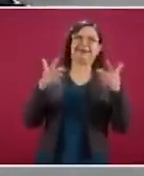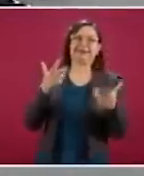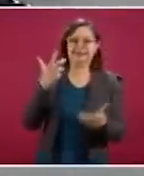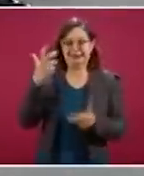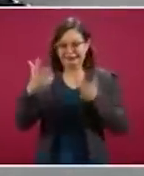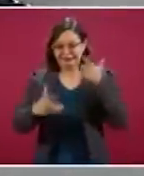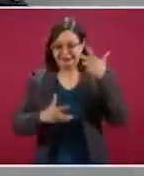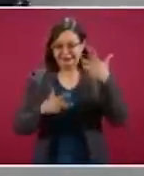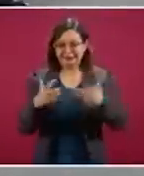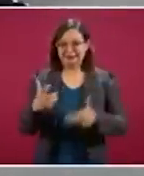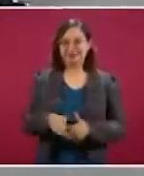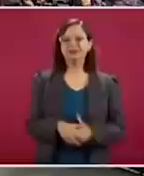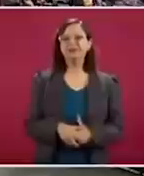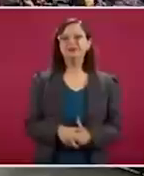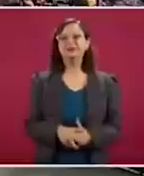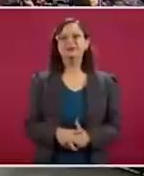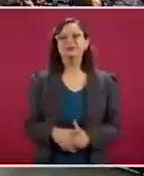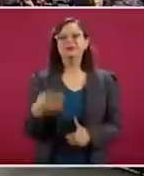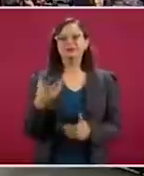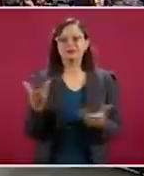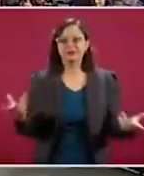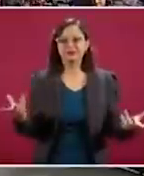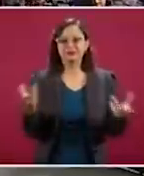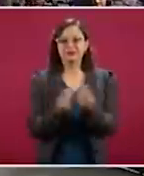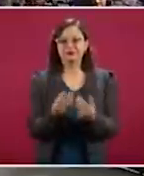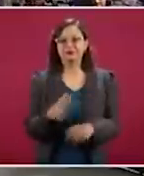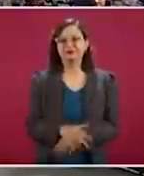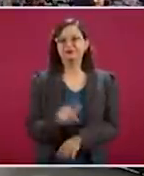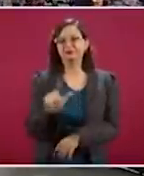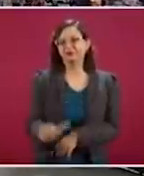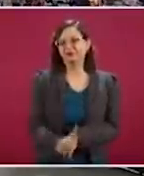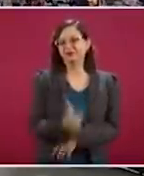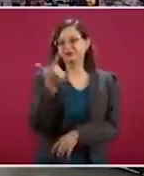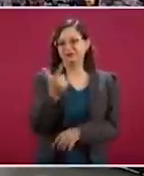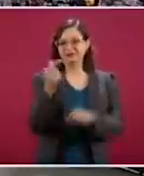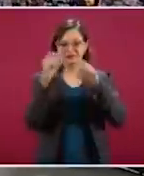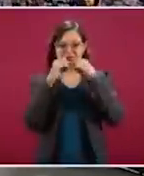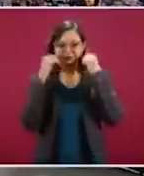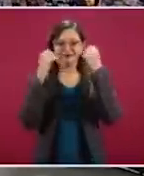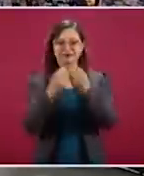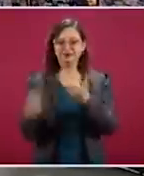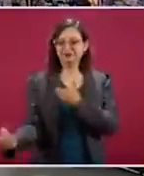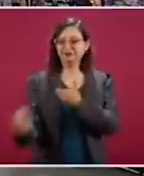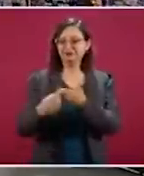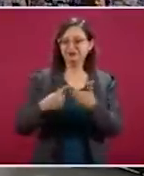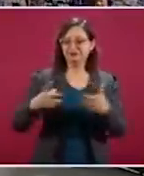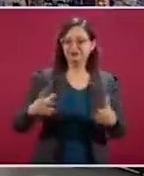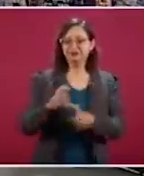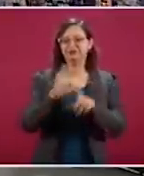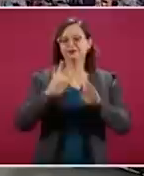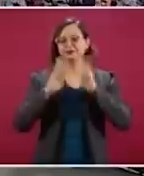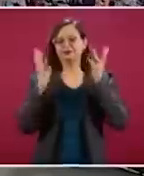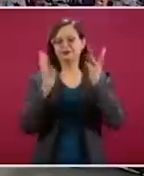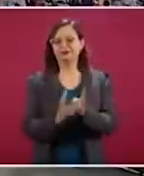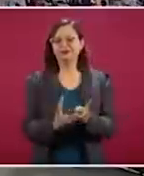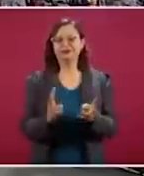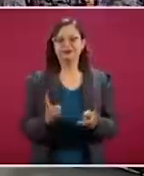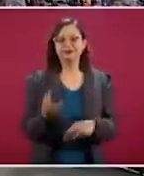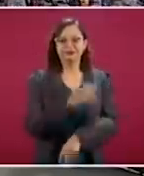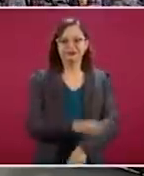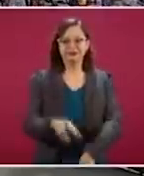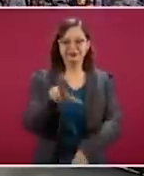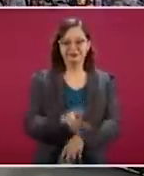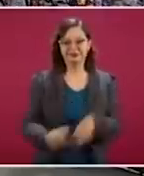Entonces, agradecemos la presencia de las 12 organizaciones que integran el Consejo Coordinador Empresarial. Está